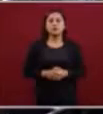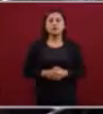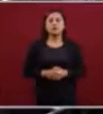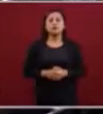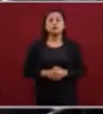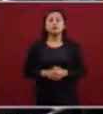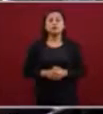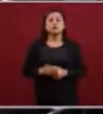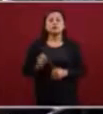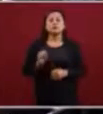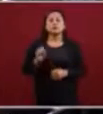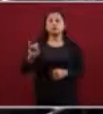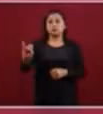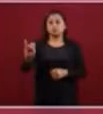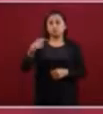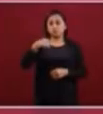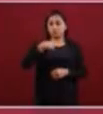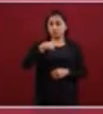no lo